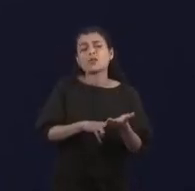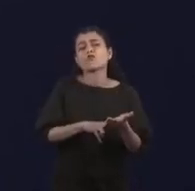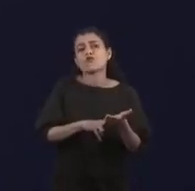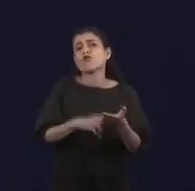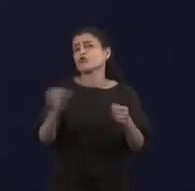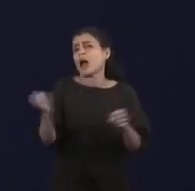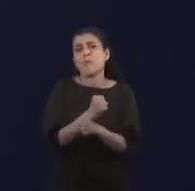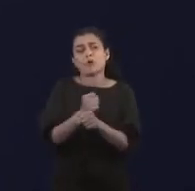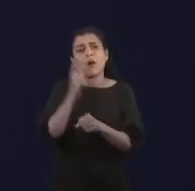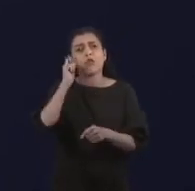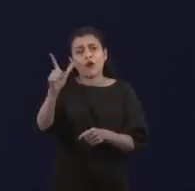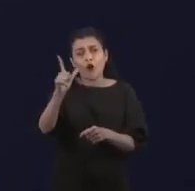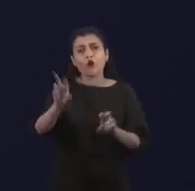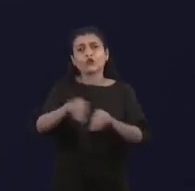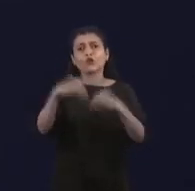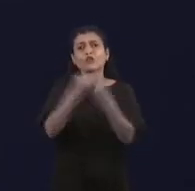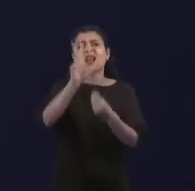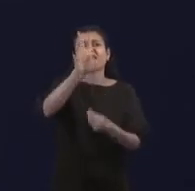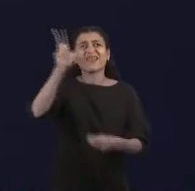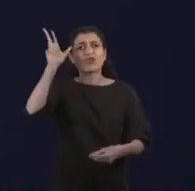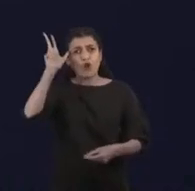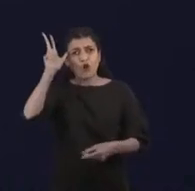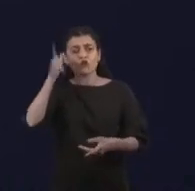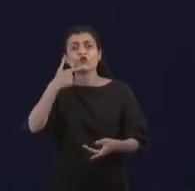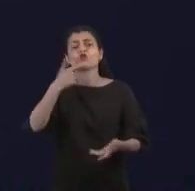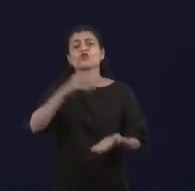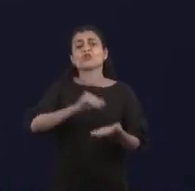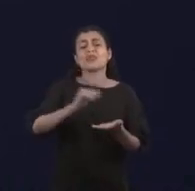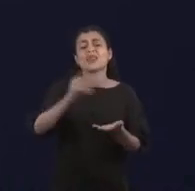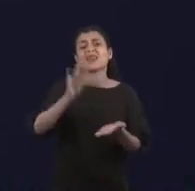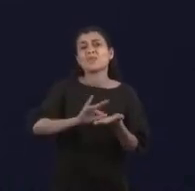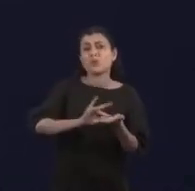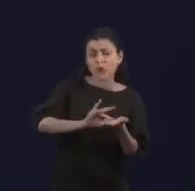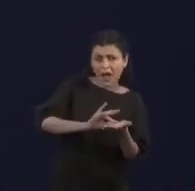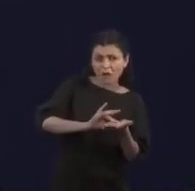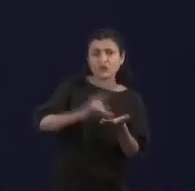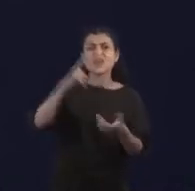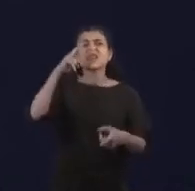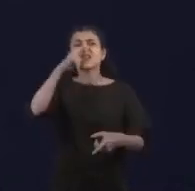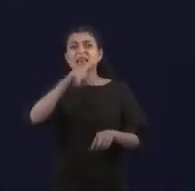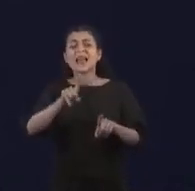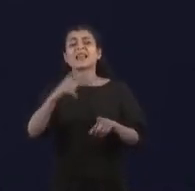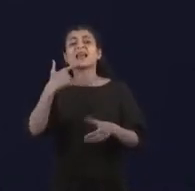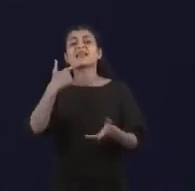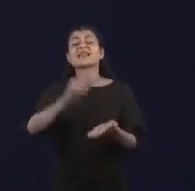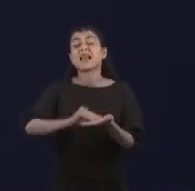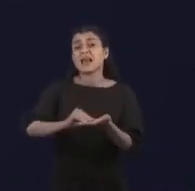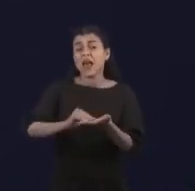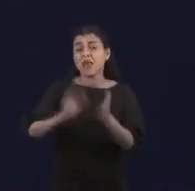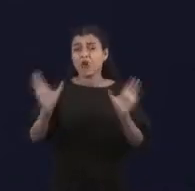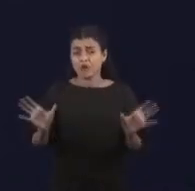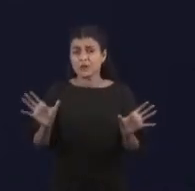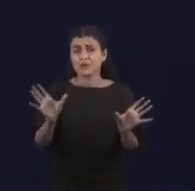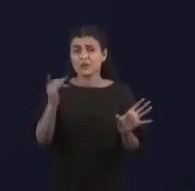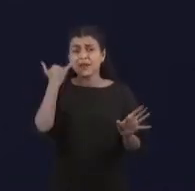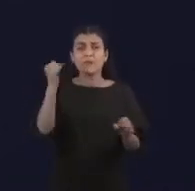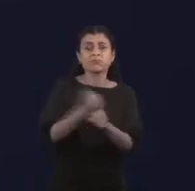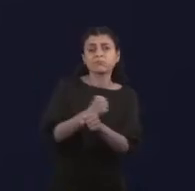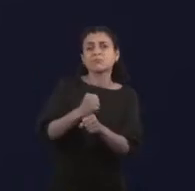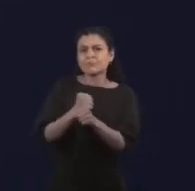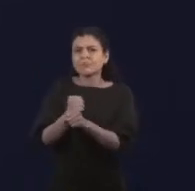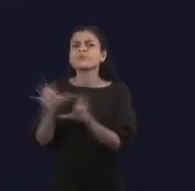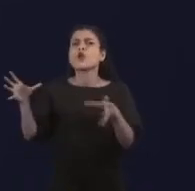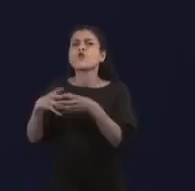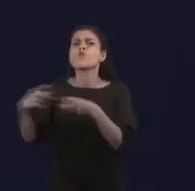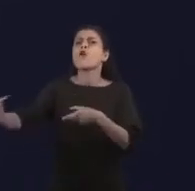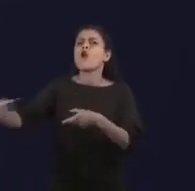partiendo de 38 diputados y 7 senadores, por supuesto con parte de una oposición reacia